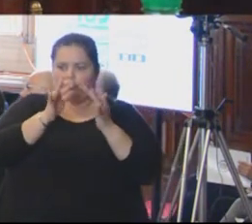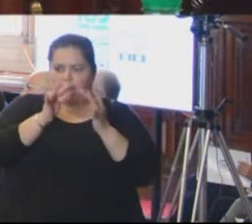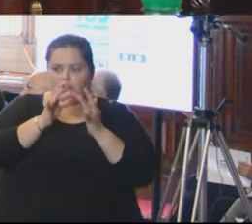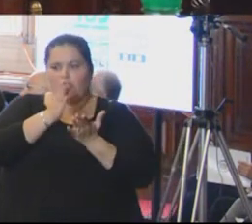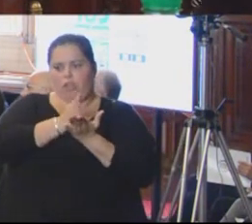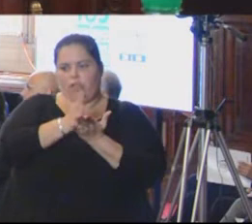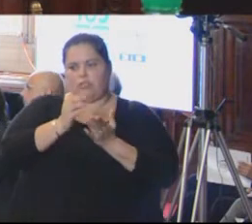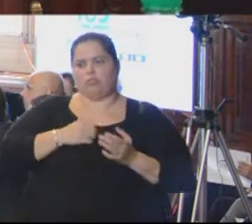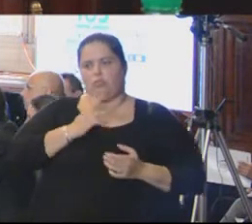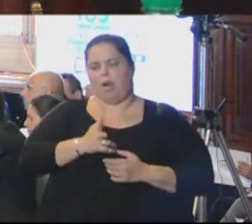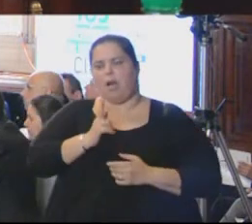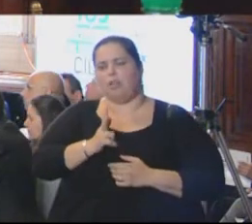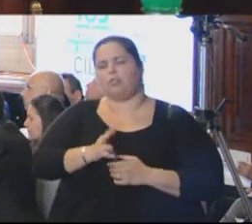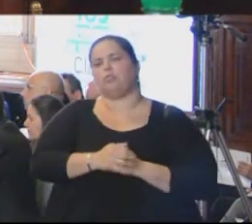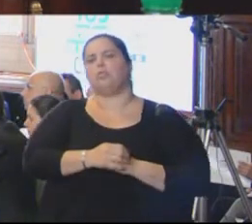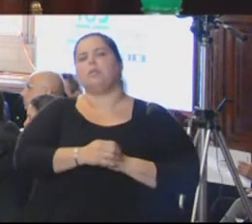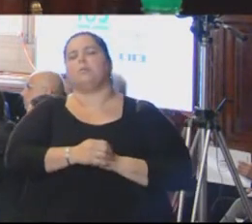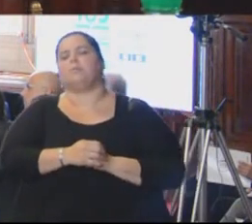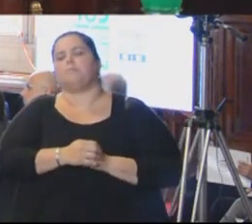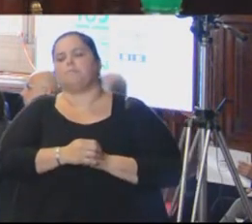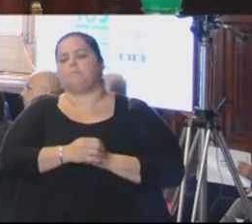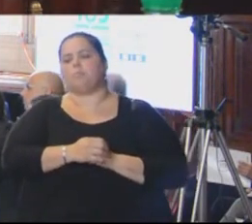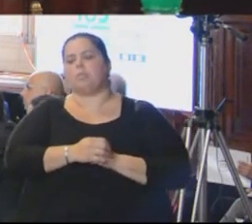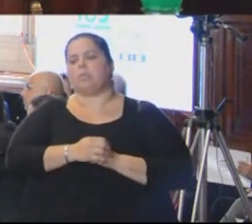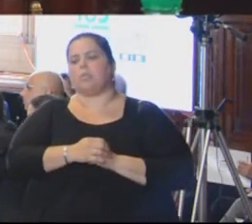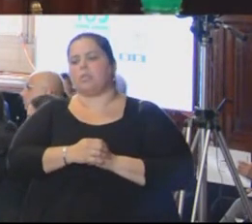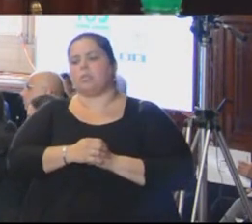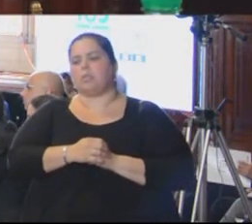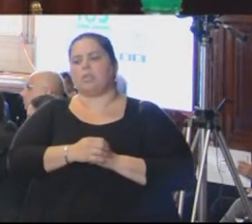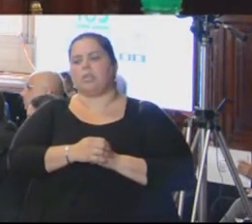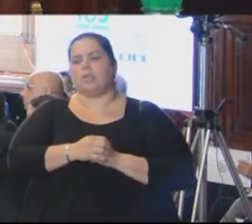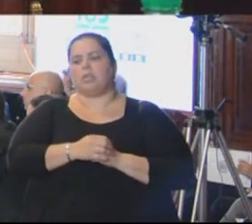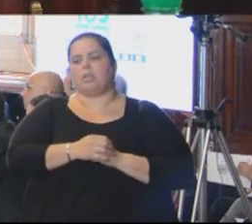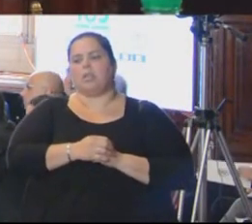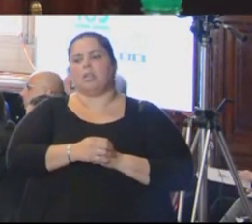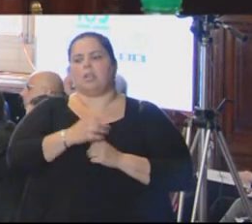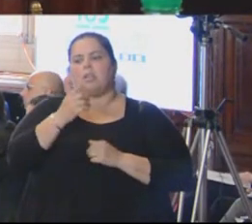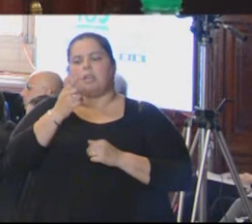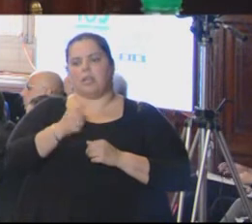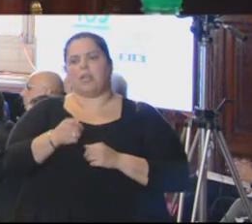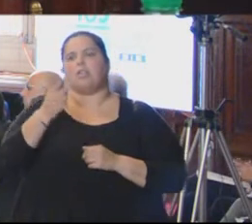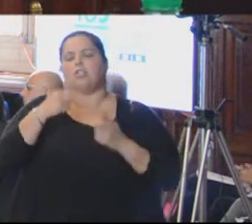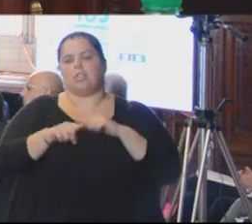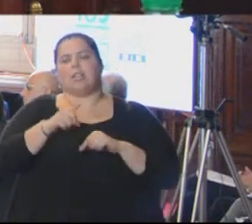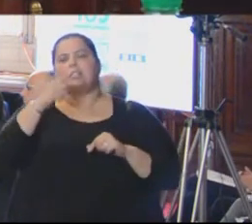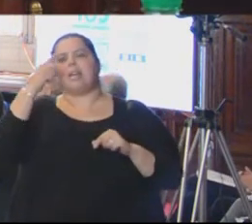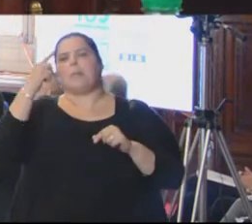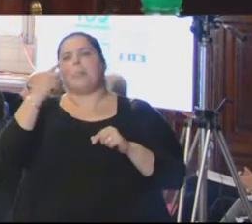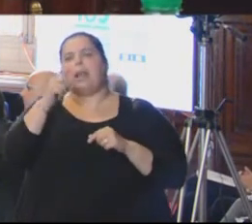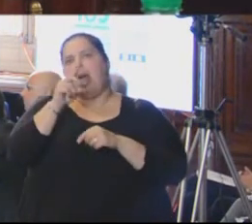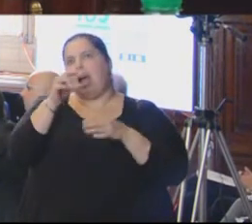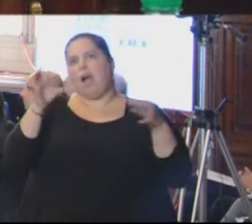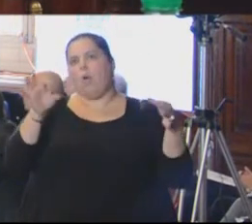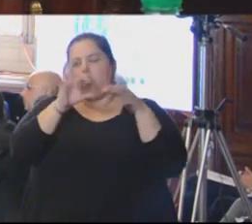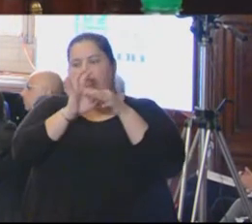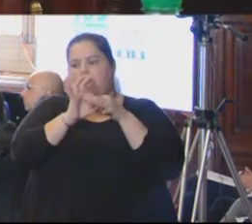materia de evaluación de riesgo y recomendación de medidas. Teniendo en cuenta lo anterior, la Unidad Nacional de Protección ha fortalecido en los últimos años los